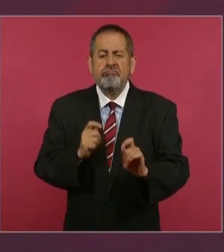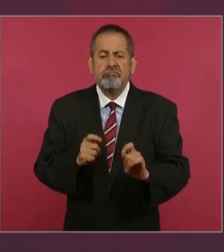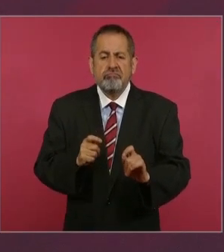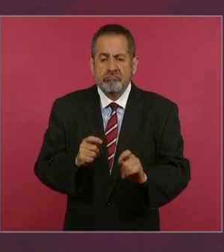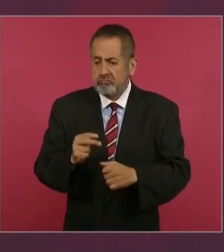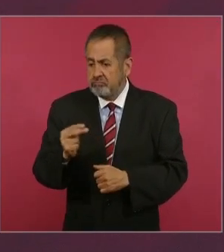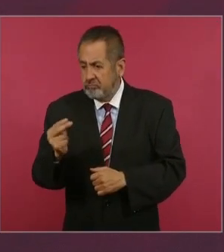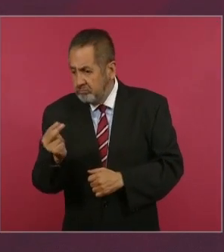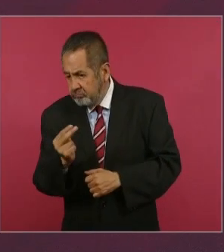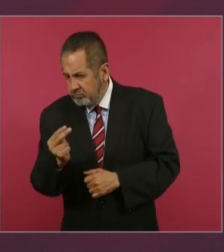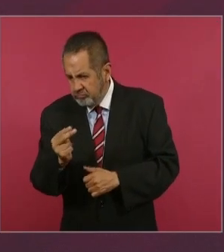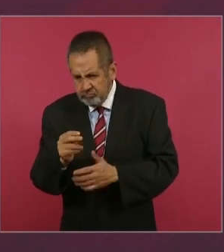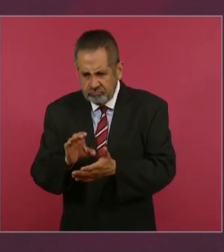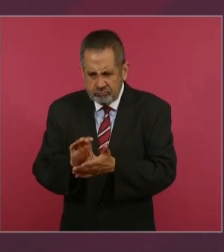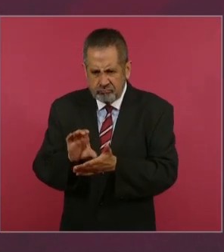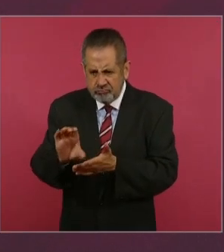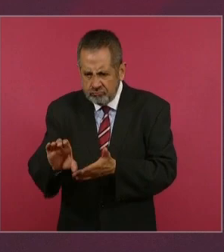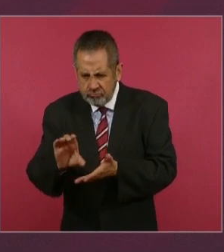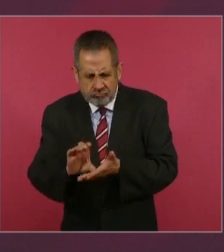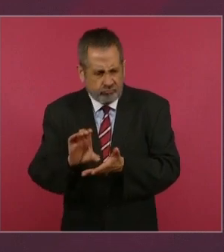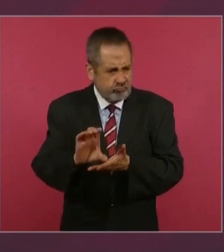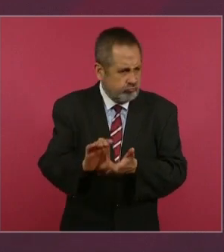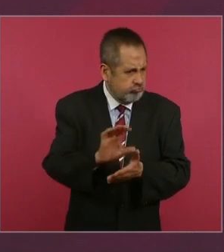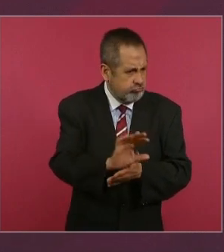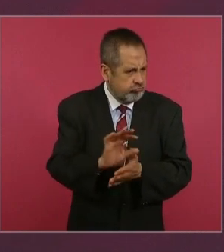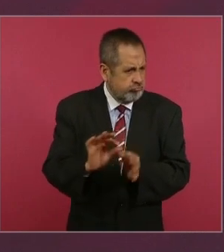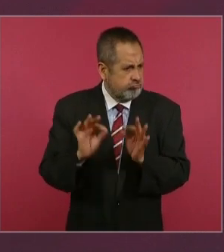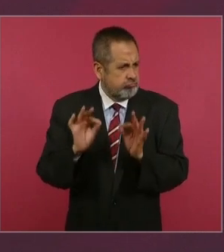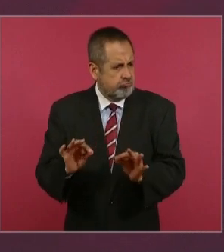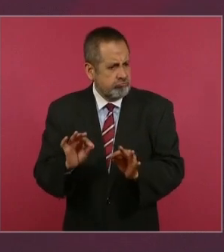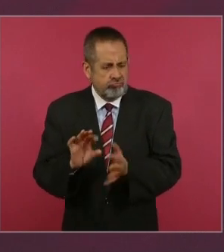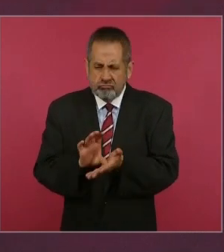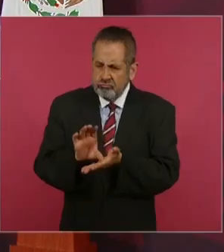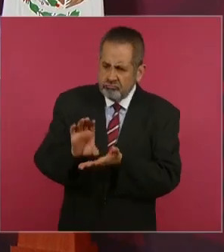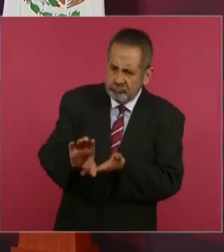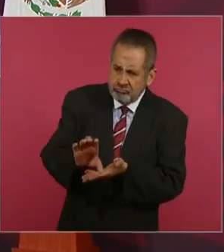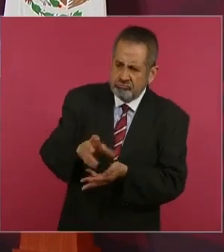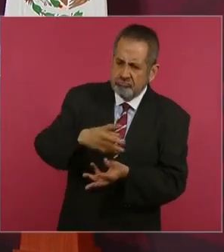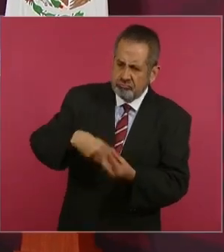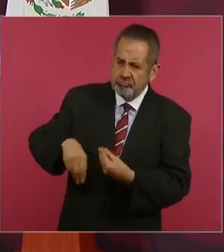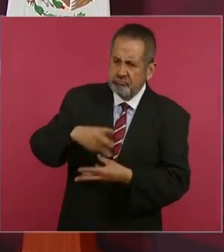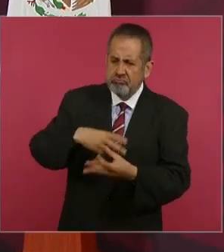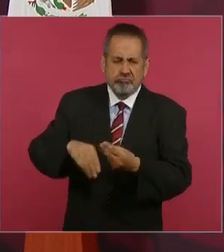el destinar estos recursos como gasto si no es una